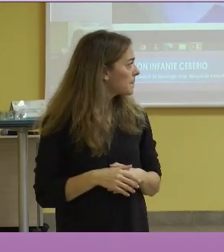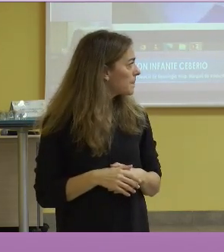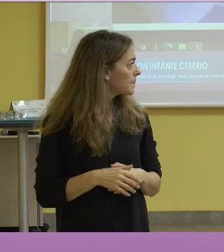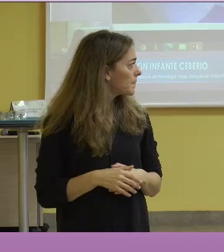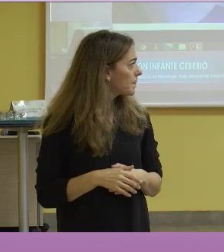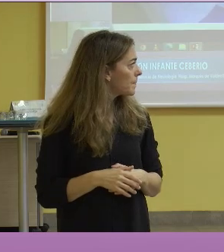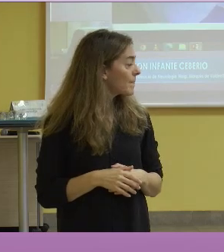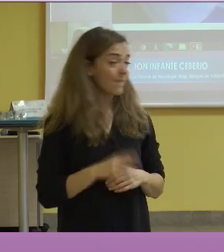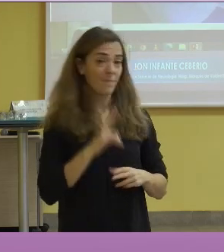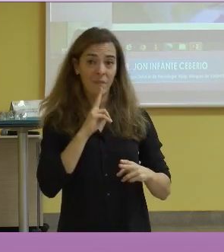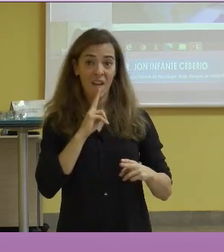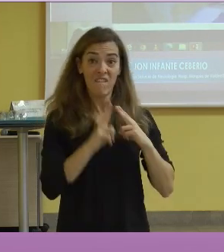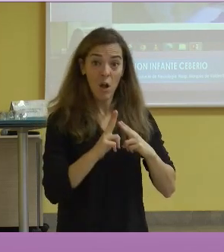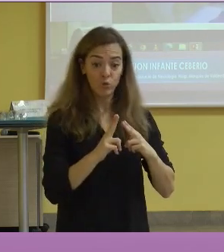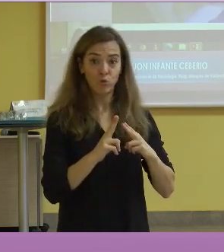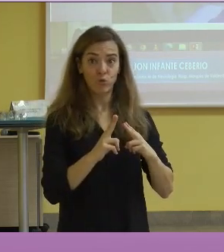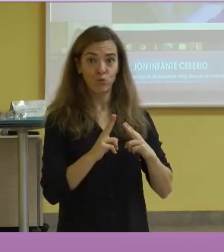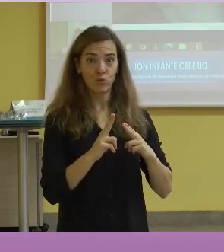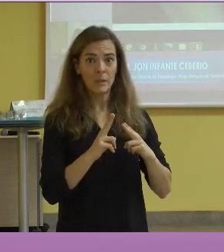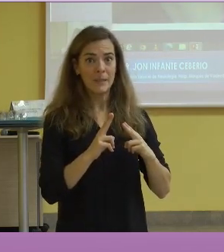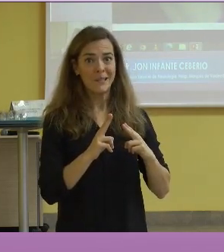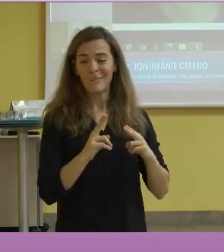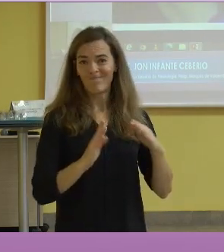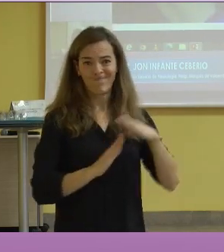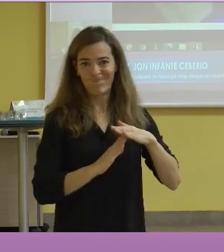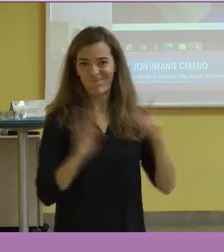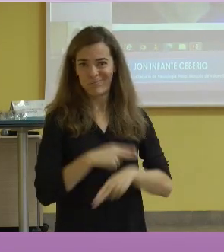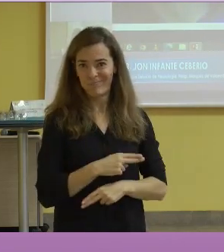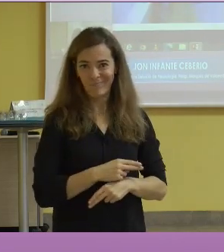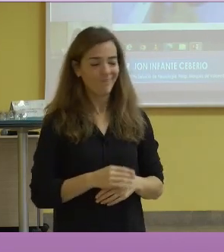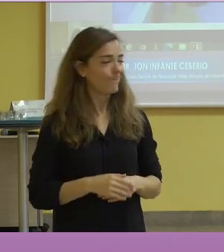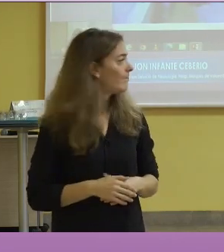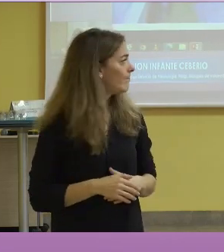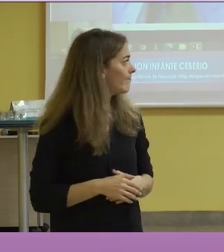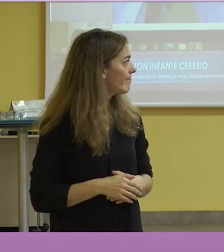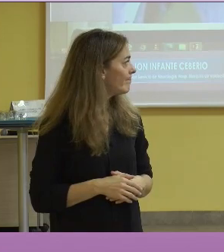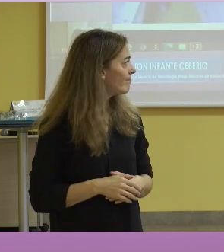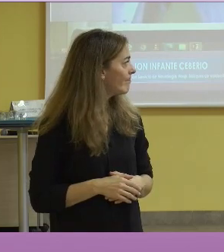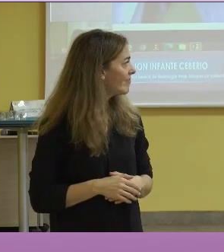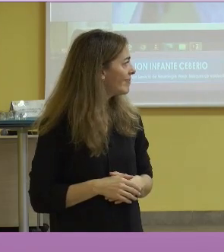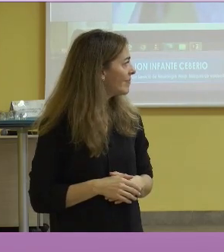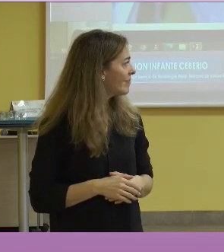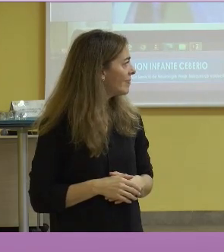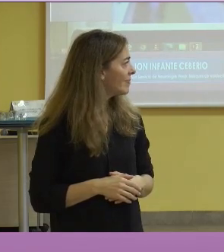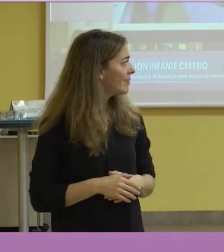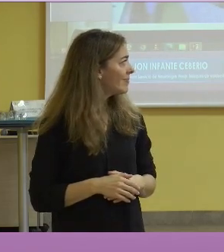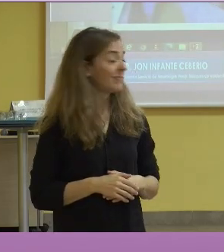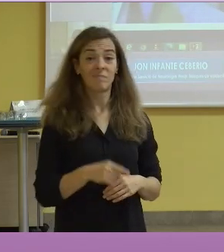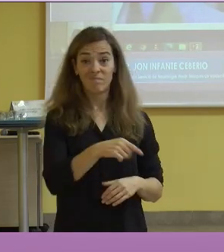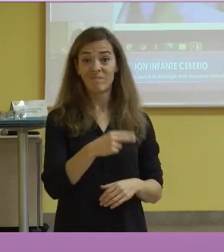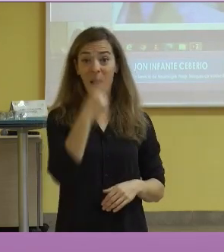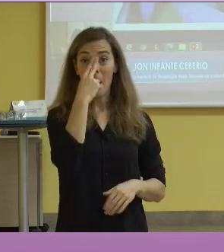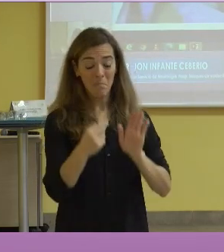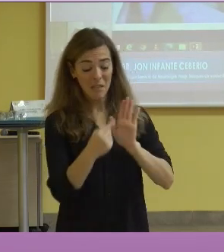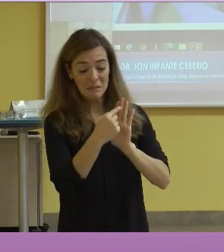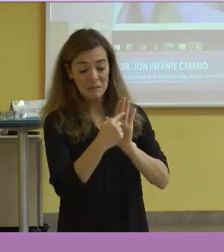Los reflejos suelen estar abolidos y aparece un reflejo cutáneo plantar que llamamos signo de